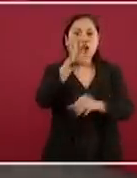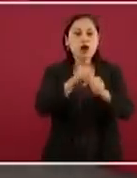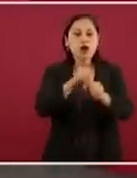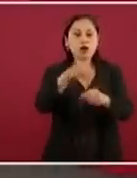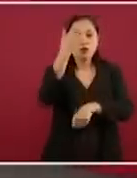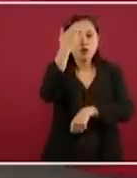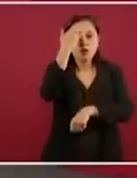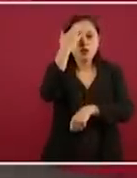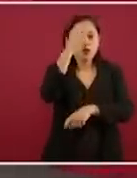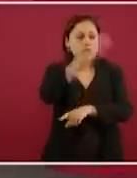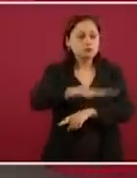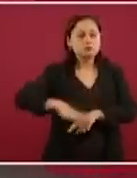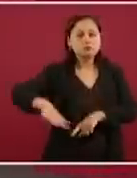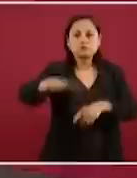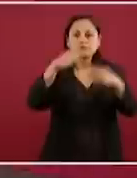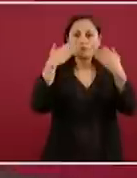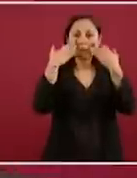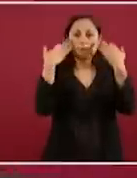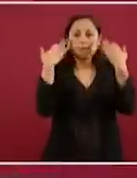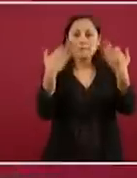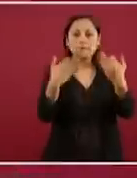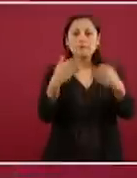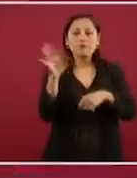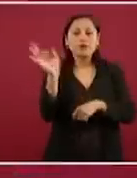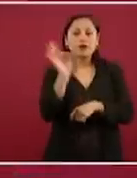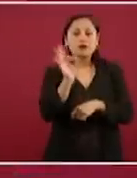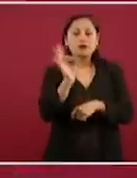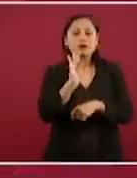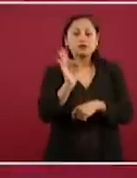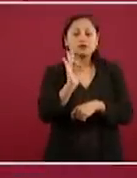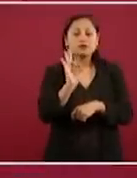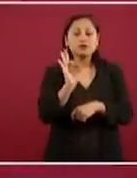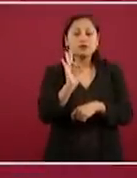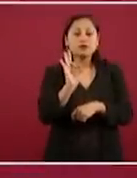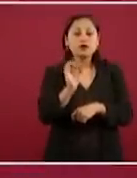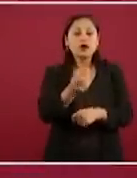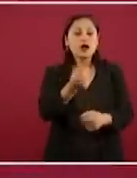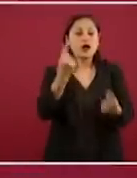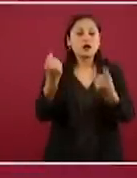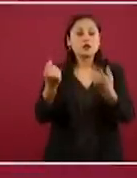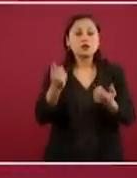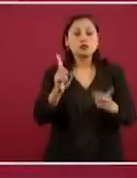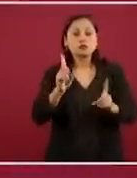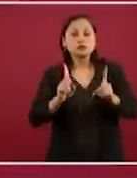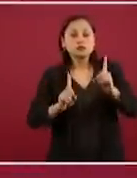Y si hay dudas, sospechas, y